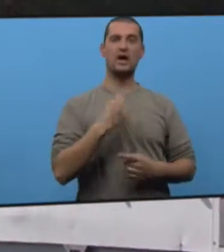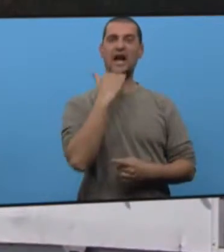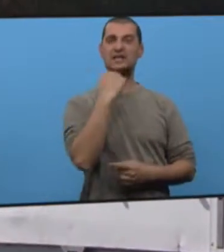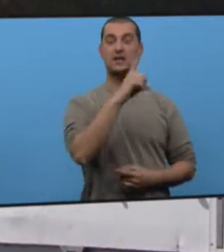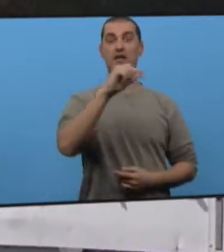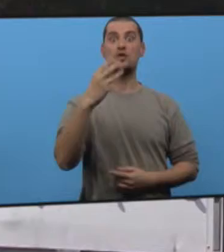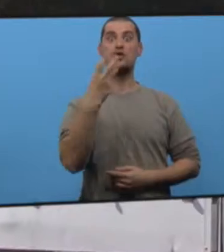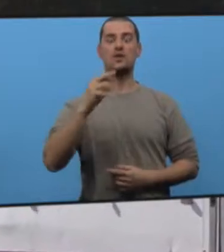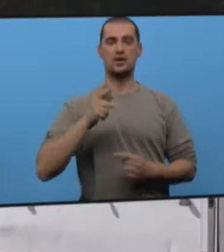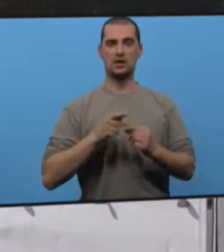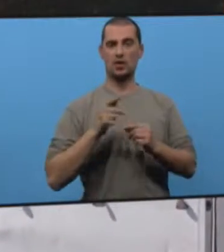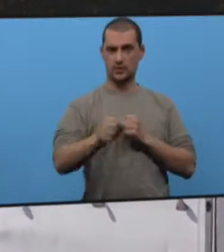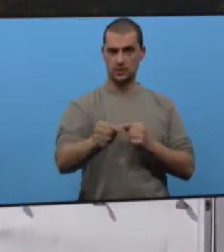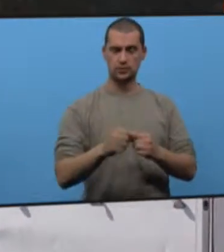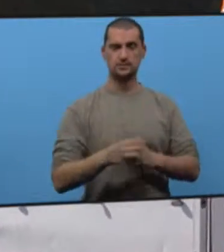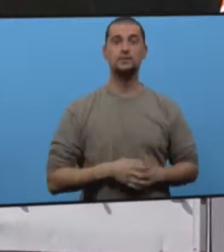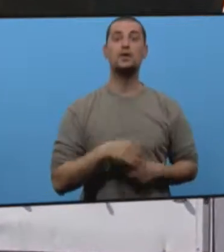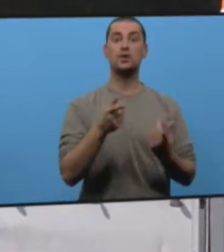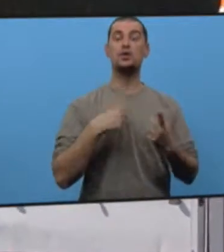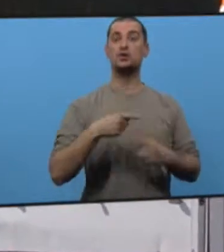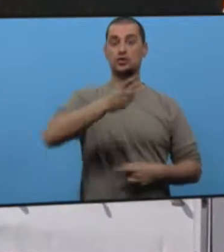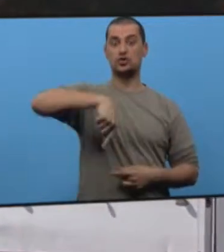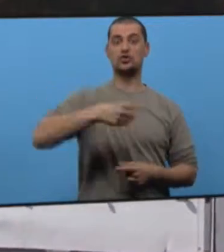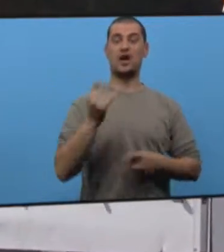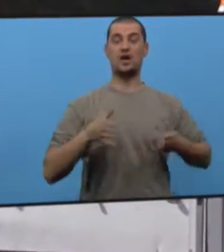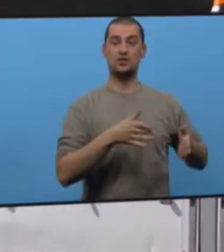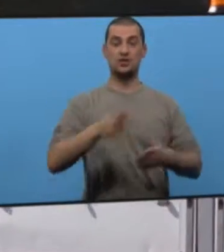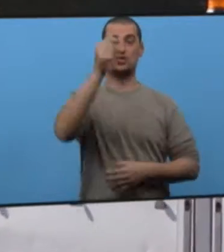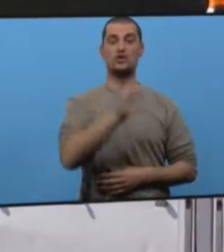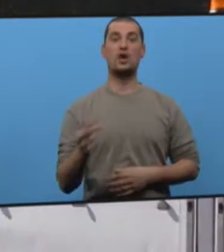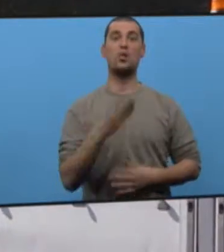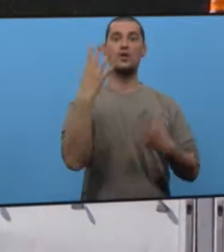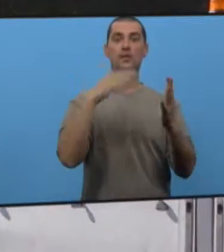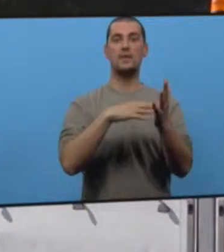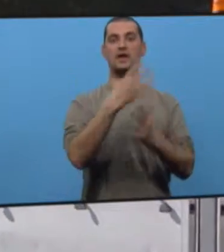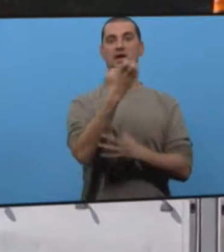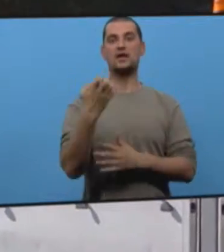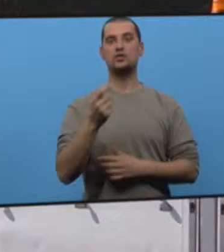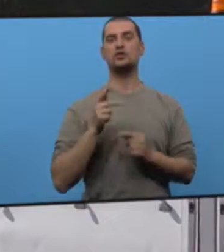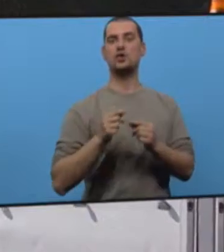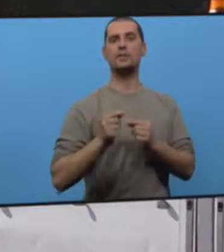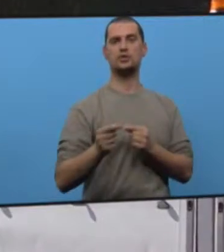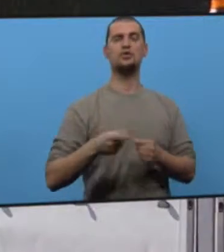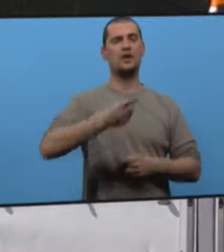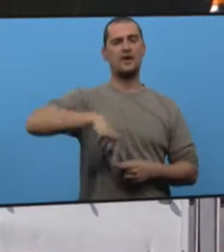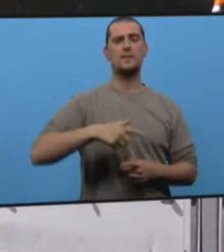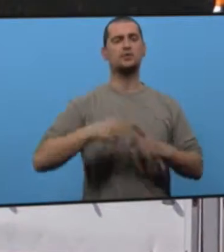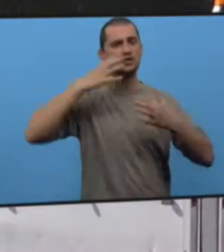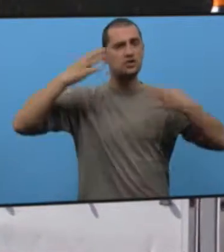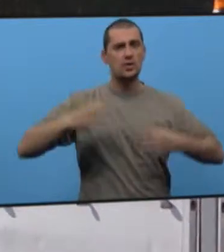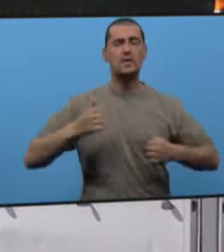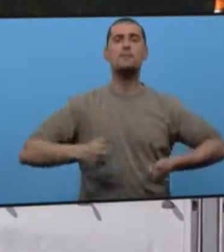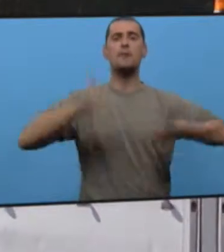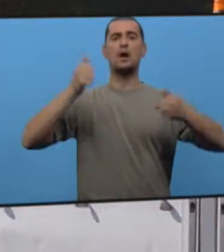en valor esa red de carreteras de 4.500 kilómetros que ten a Diputación Provincial, mellorar a súa seguridade, continuar co esforzo inversor